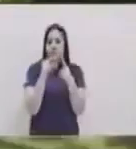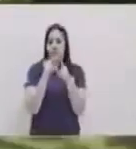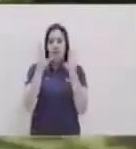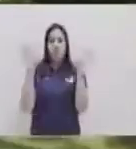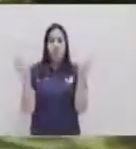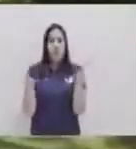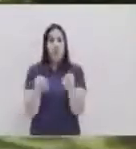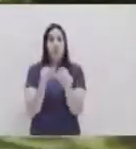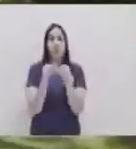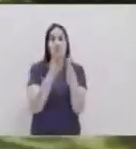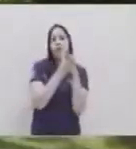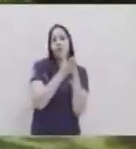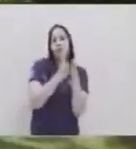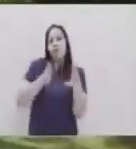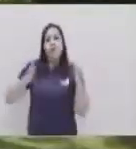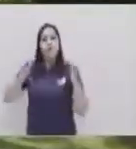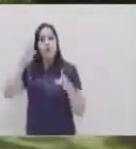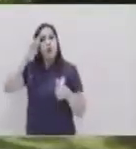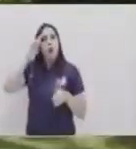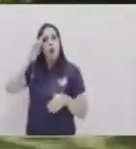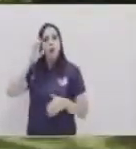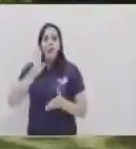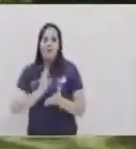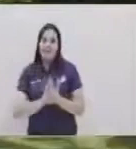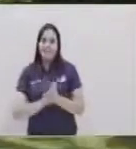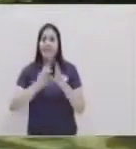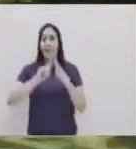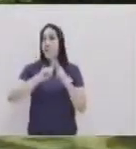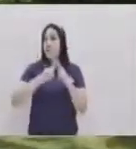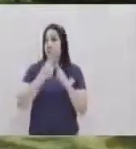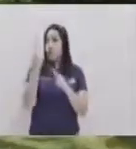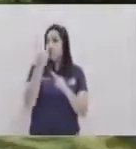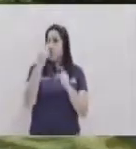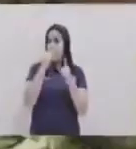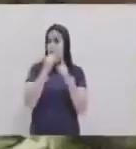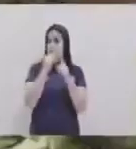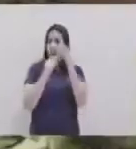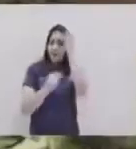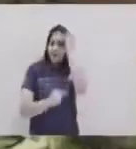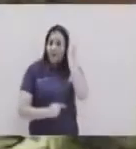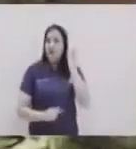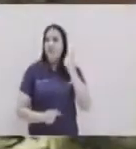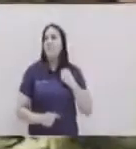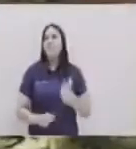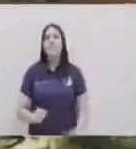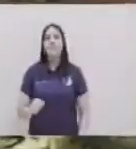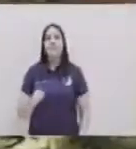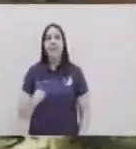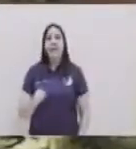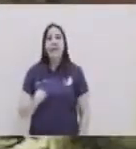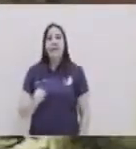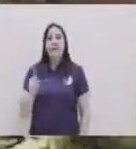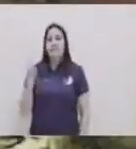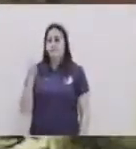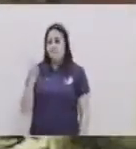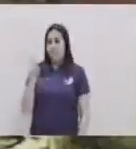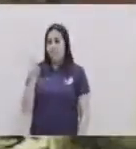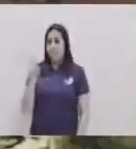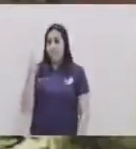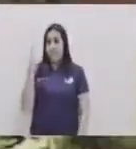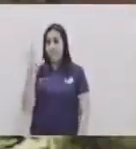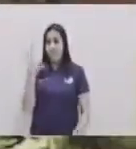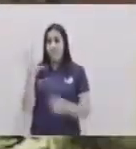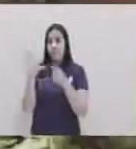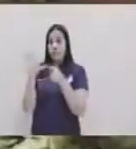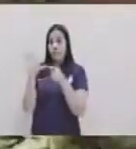hacerlas de corrido para retroalimentación. Empezamos con la primera. Tengo frío. La posición es